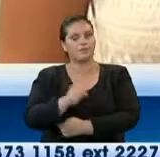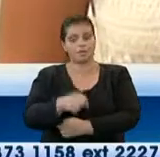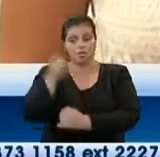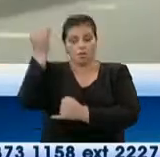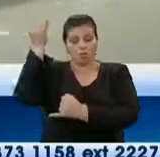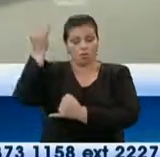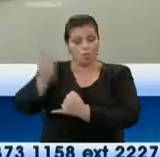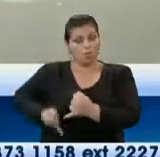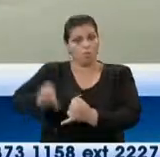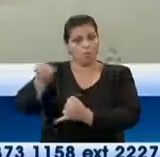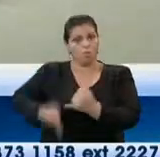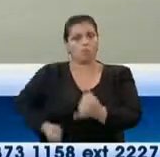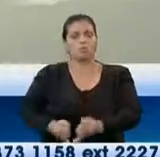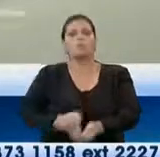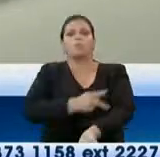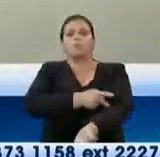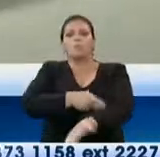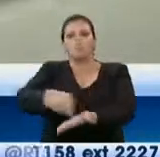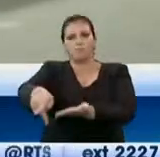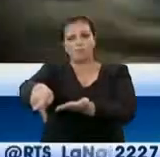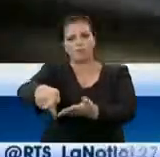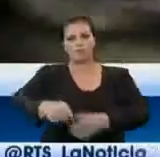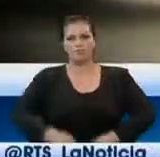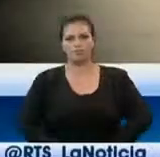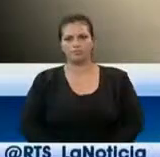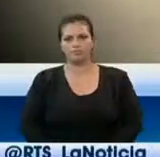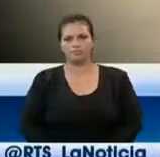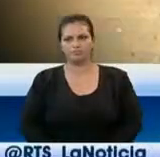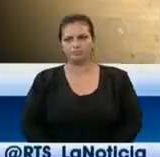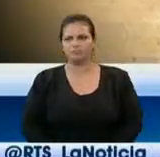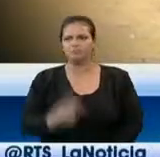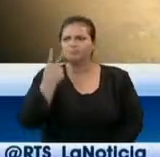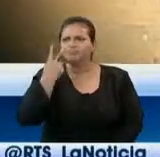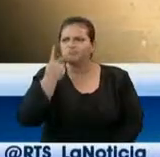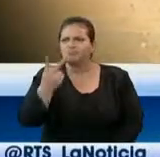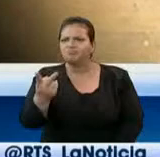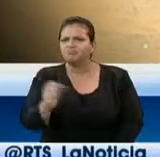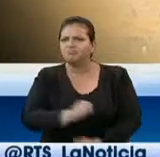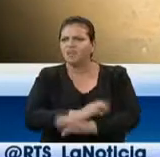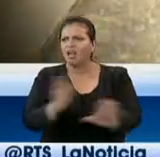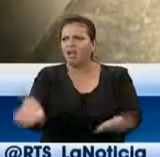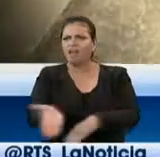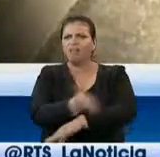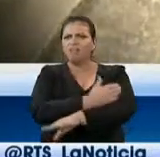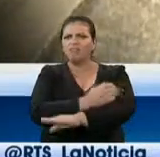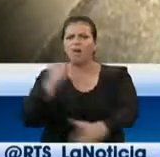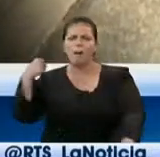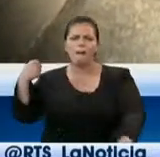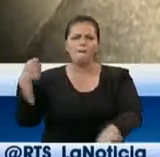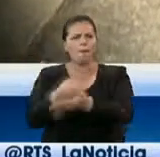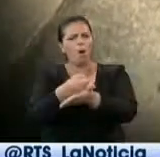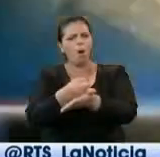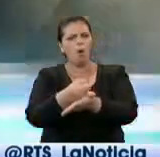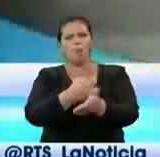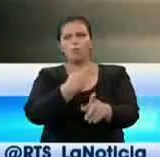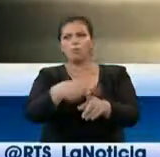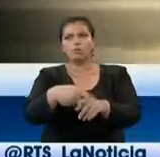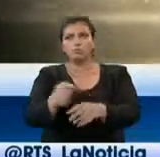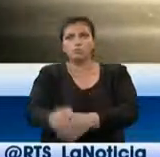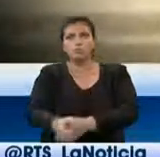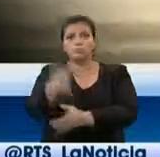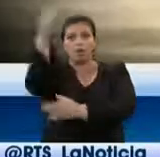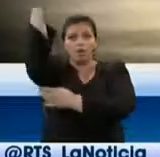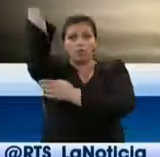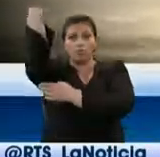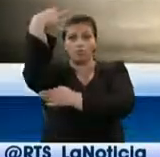perimetral. Lo primero que está a la vista son las huellas de los impactos vehiculares, sobre todo en los postes de luz. Este,